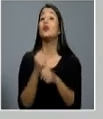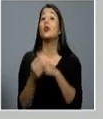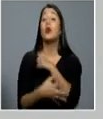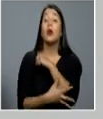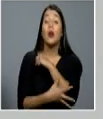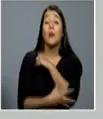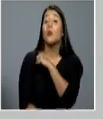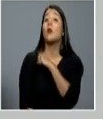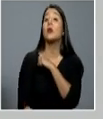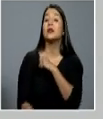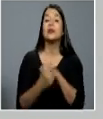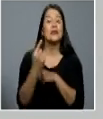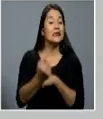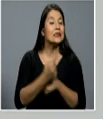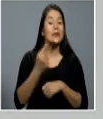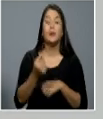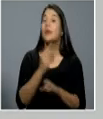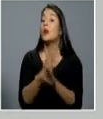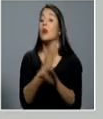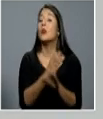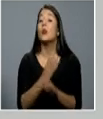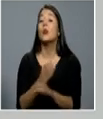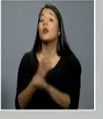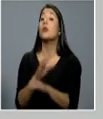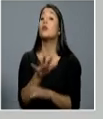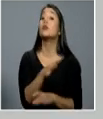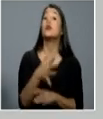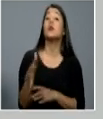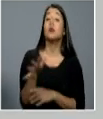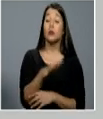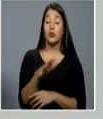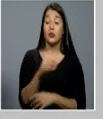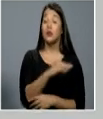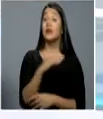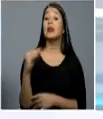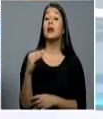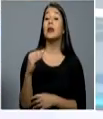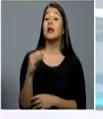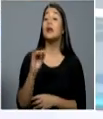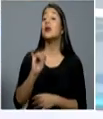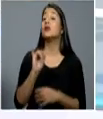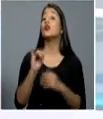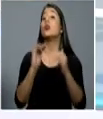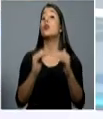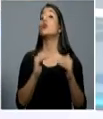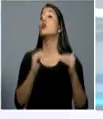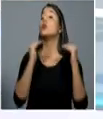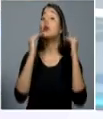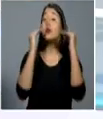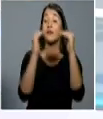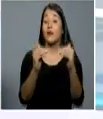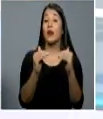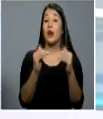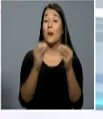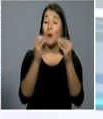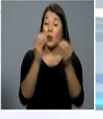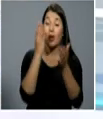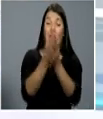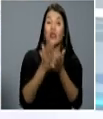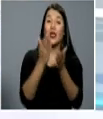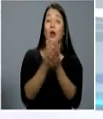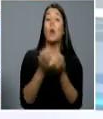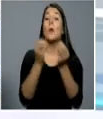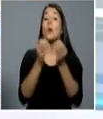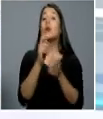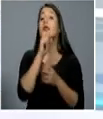pobreza siempre se ha mantenido más o menos igual. Es un nivel definitivamente muy terco, muy difícil